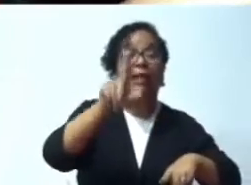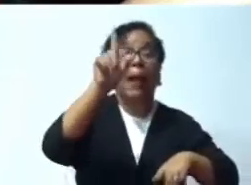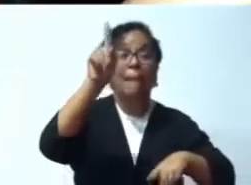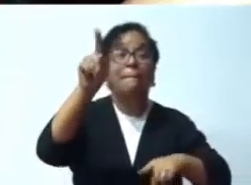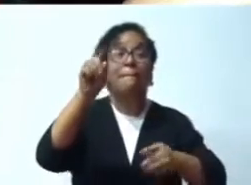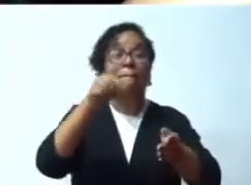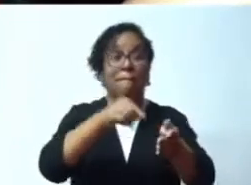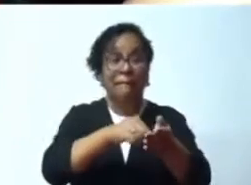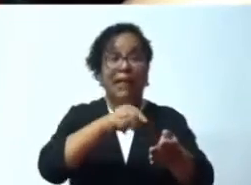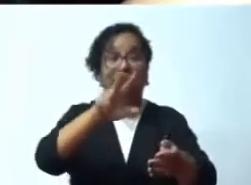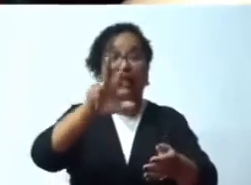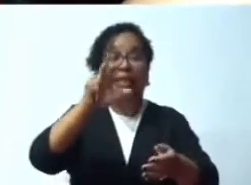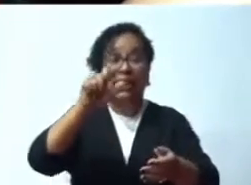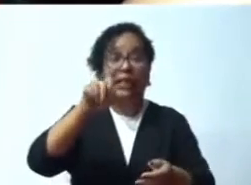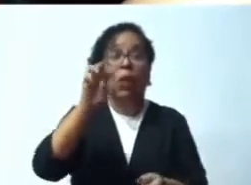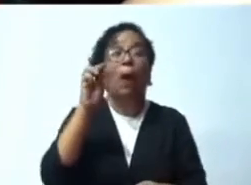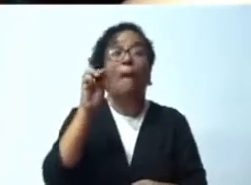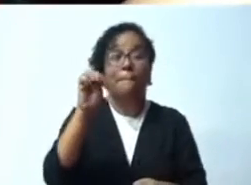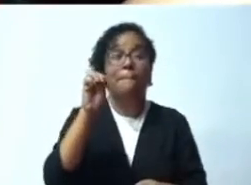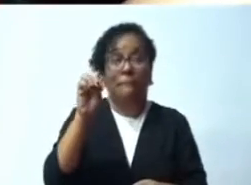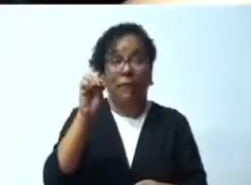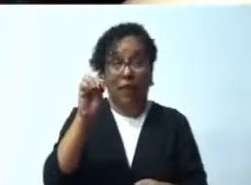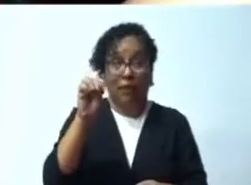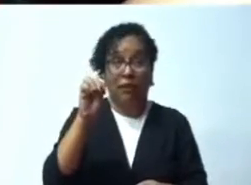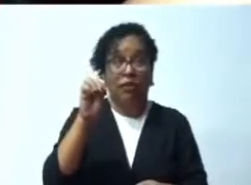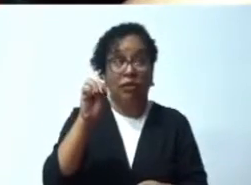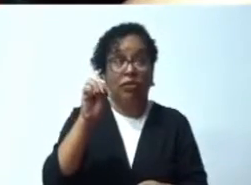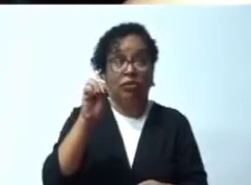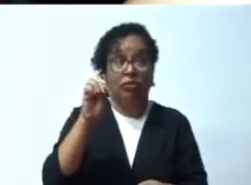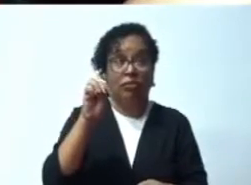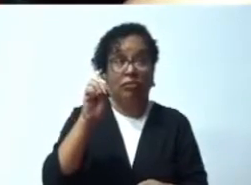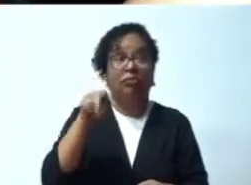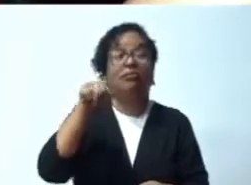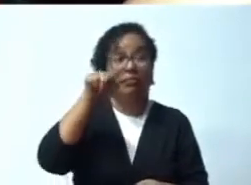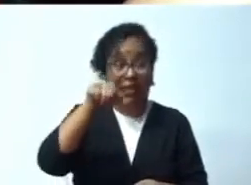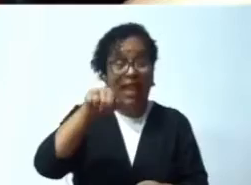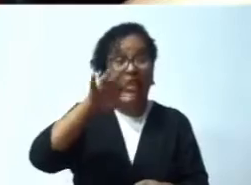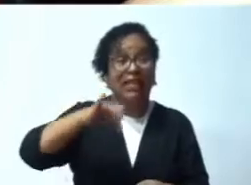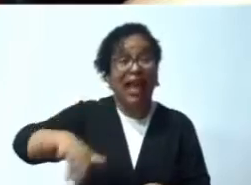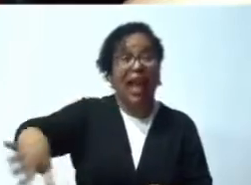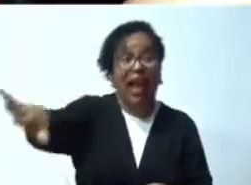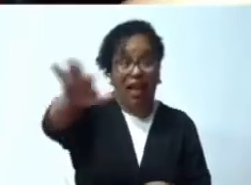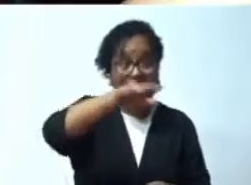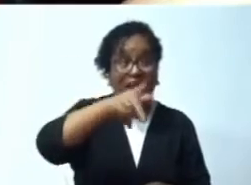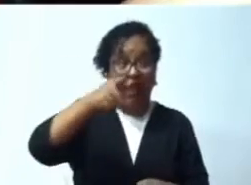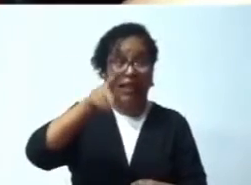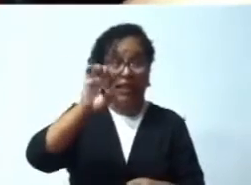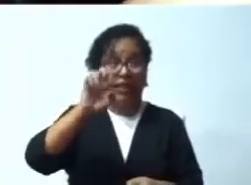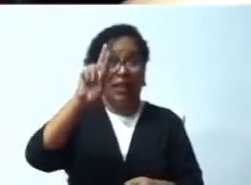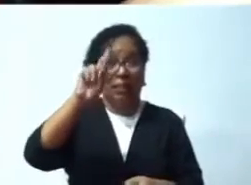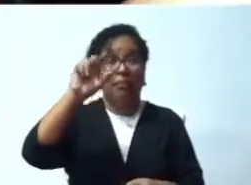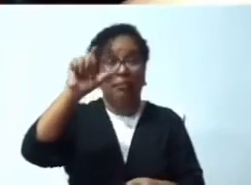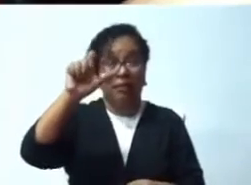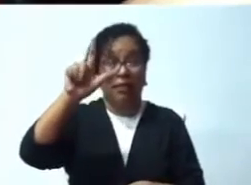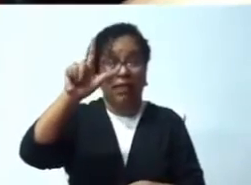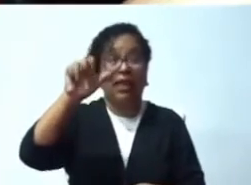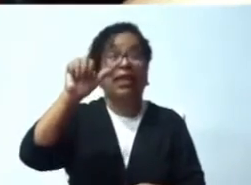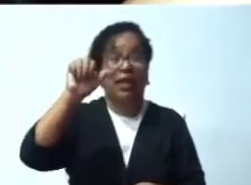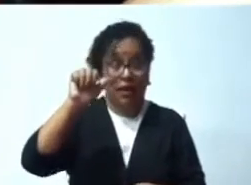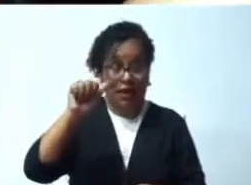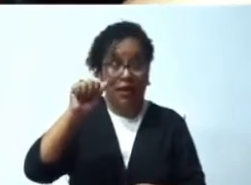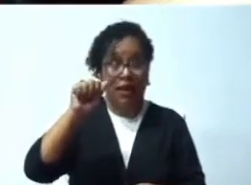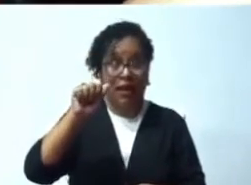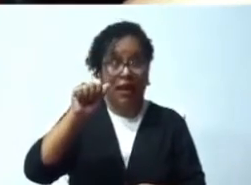bien que tiene ese sector. El PEL La Antillana tiene cientos de jóvenes, cientos de madres de familia que no tienen dónde